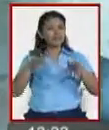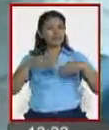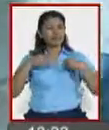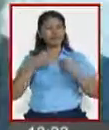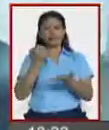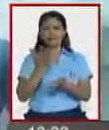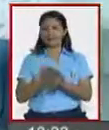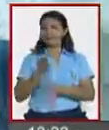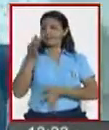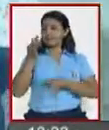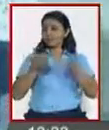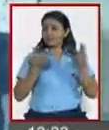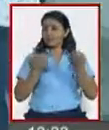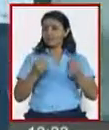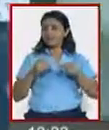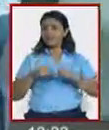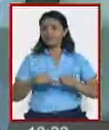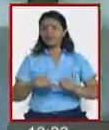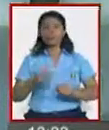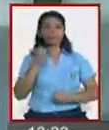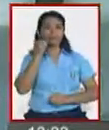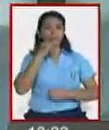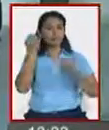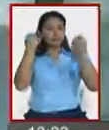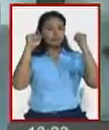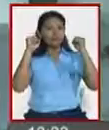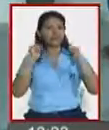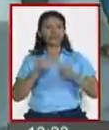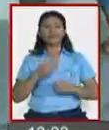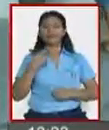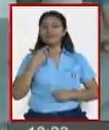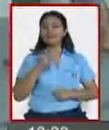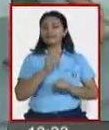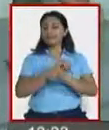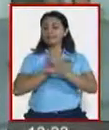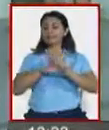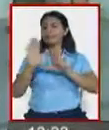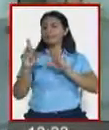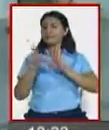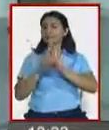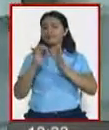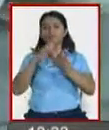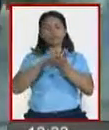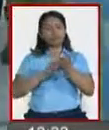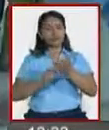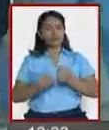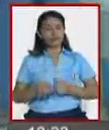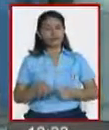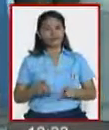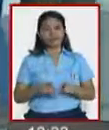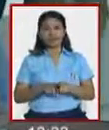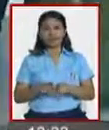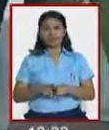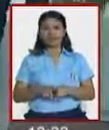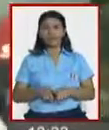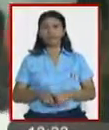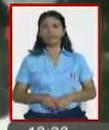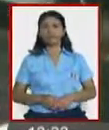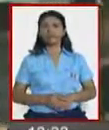bueno, y si ellos siguen con su intransigencia, que el paro sea declarado ilegal, que se les descuente, pero además de eso,